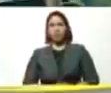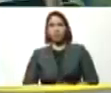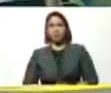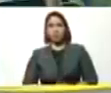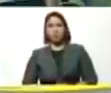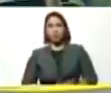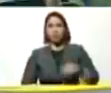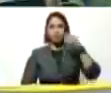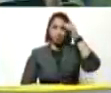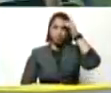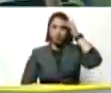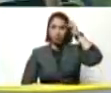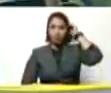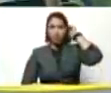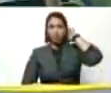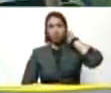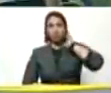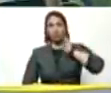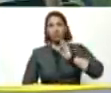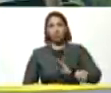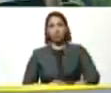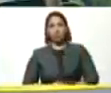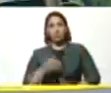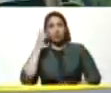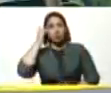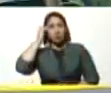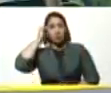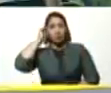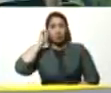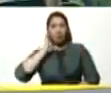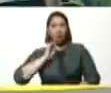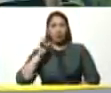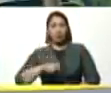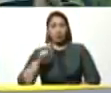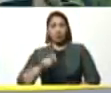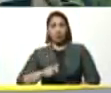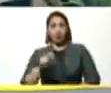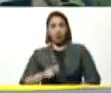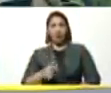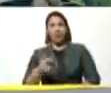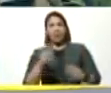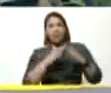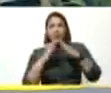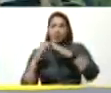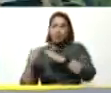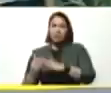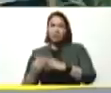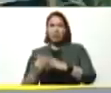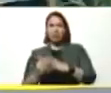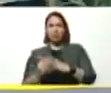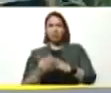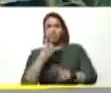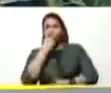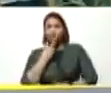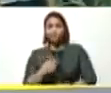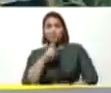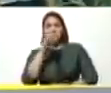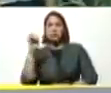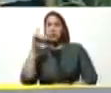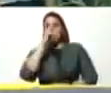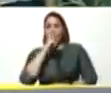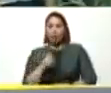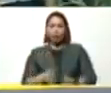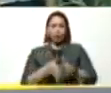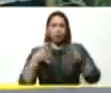de la acumulación de la necesidad de vivienda, de la miseria durante 100 años, 100 años de inmensa